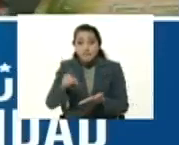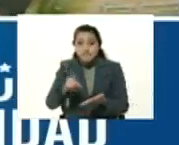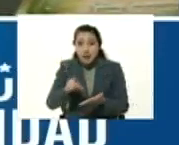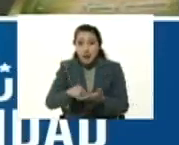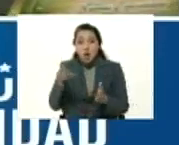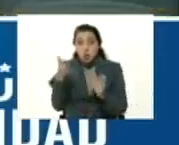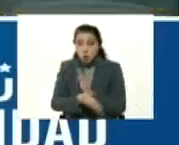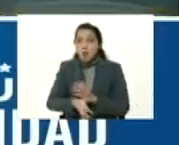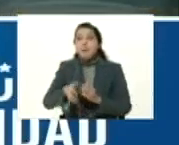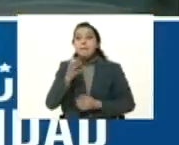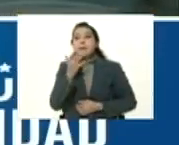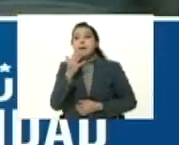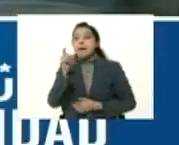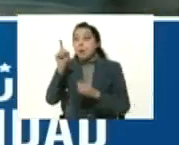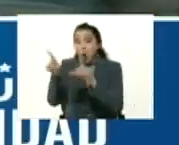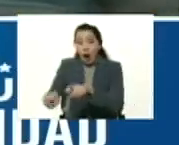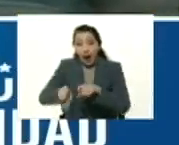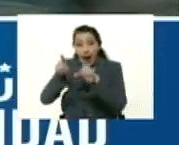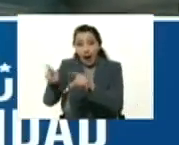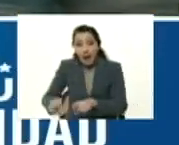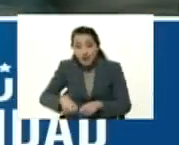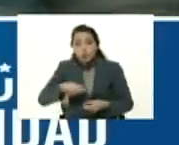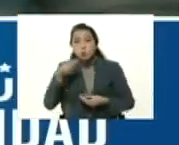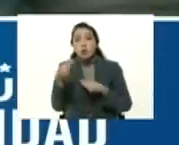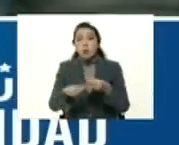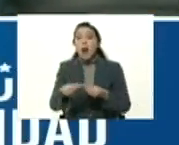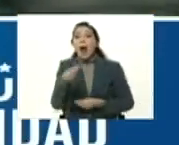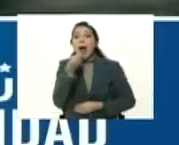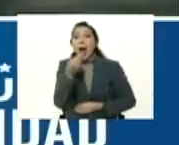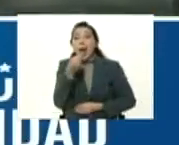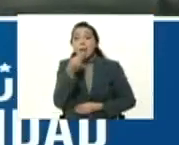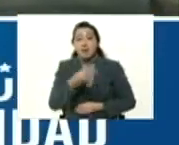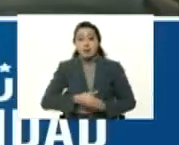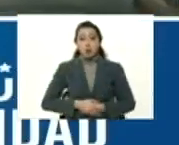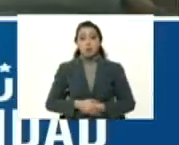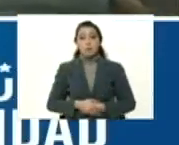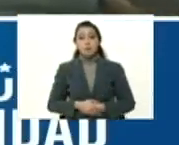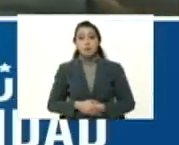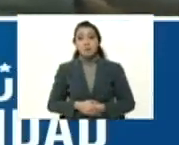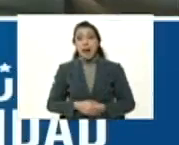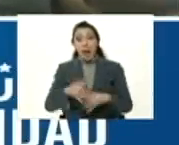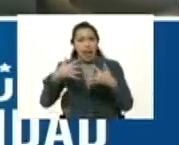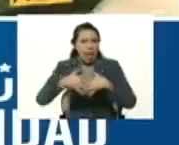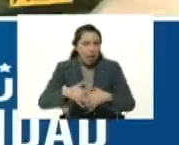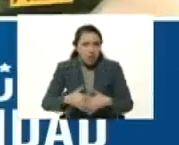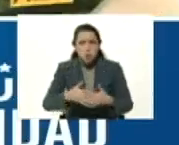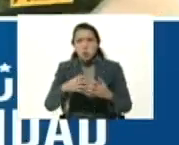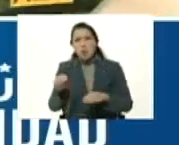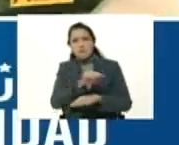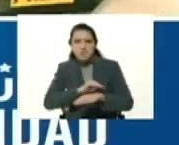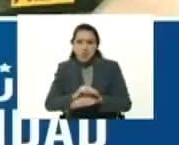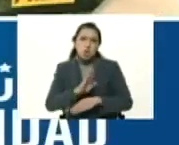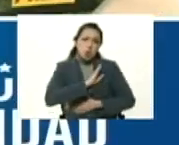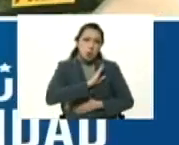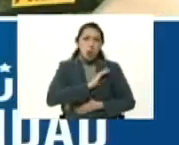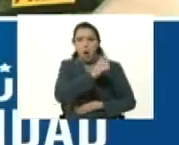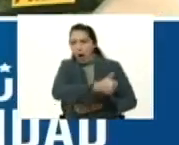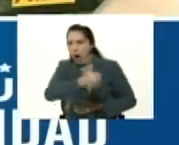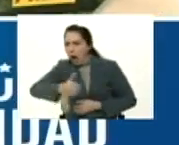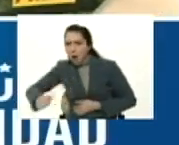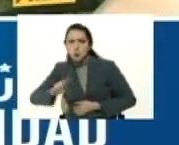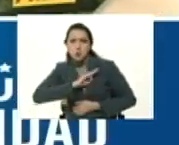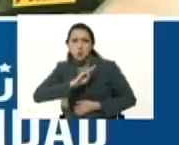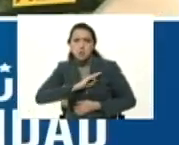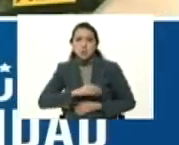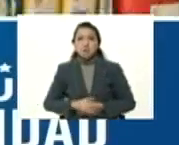es agricultura, en el área de alimentos participa agricultura y alimentación, en el caso de industria participa el Ministerio de Industria, y cada una de las